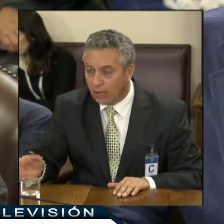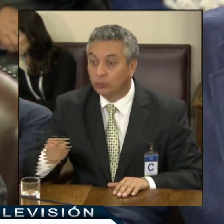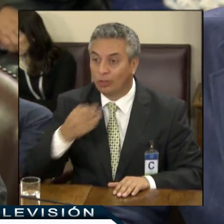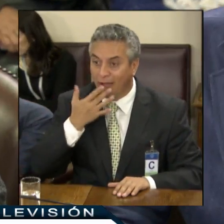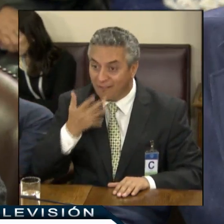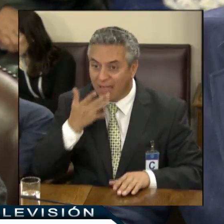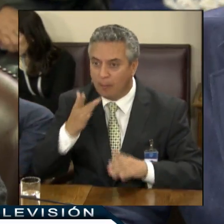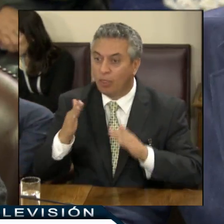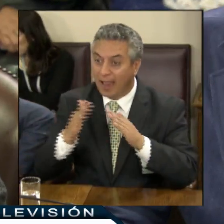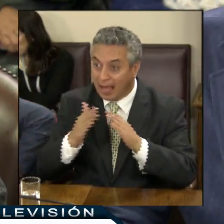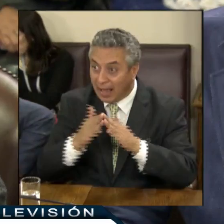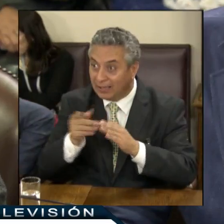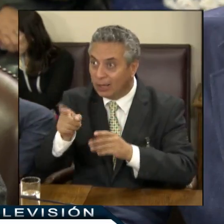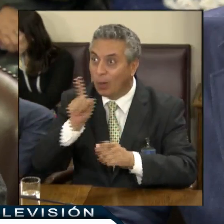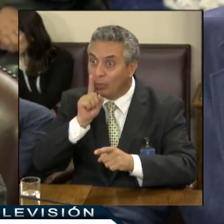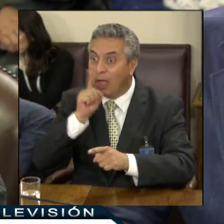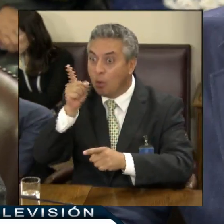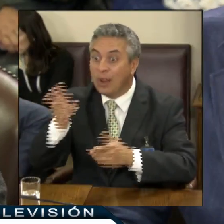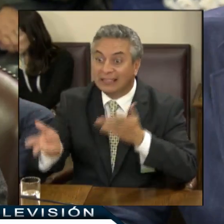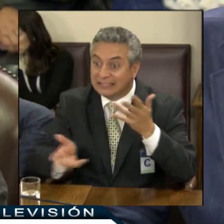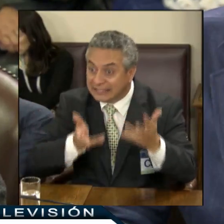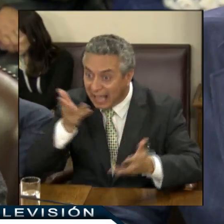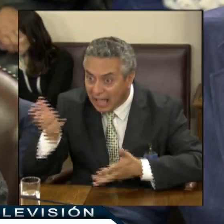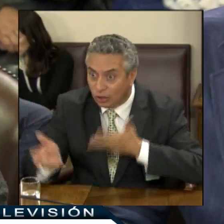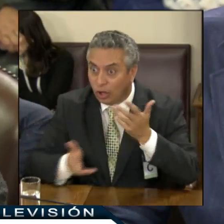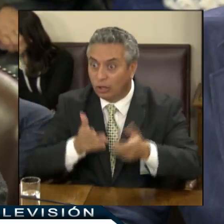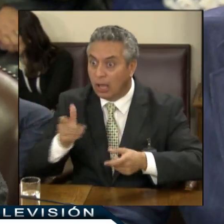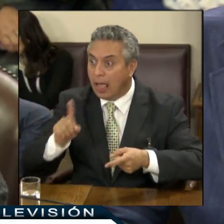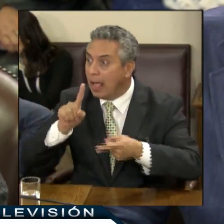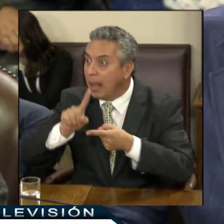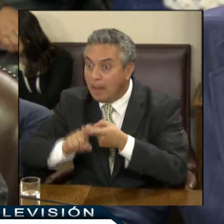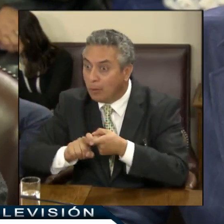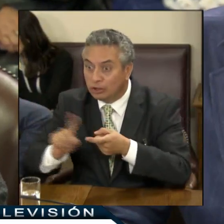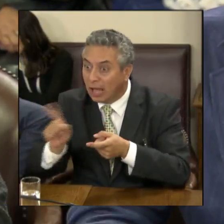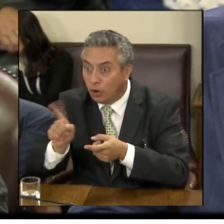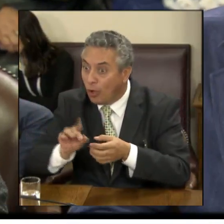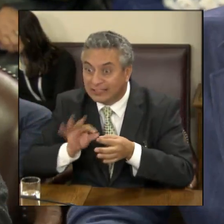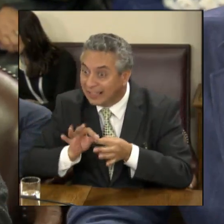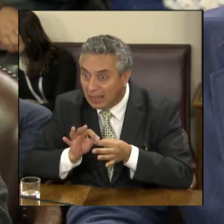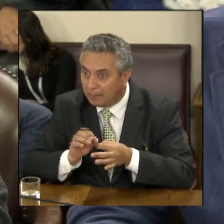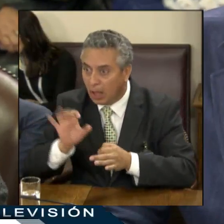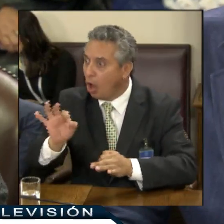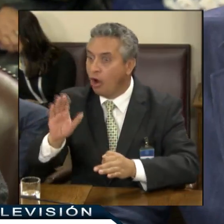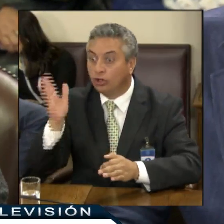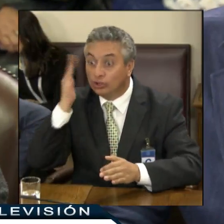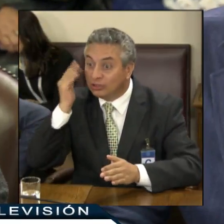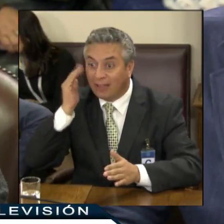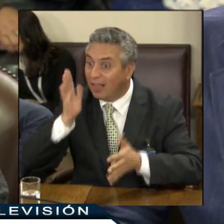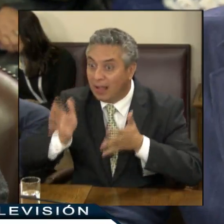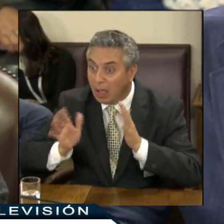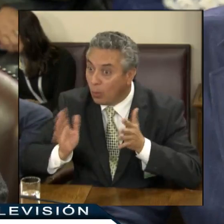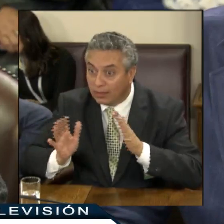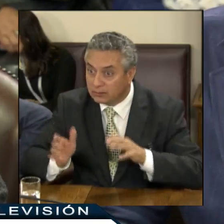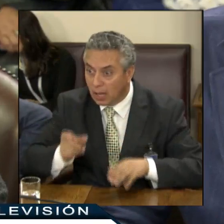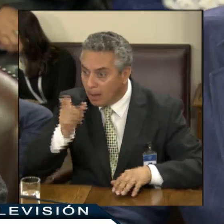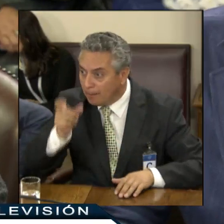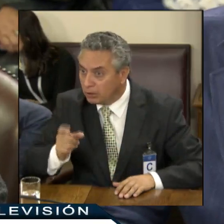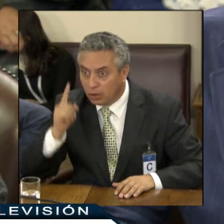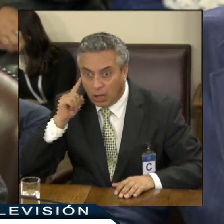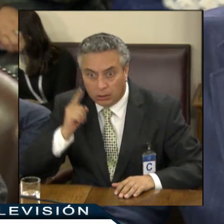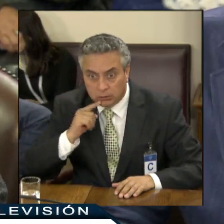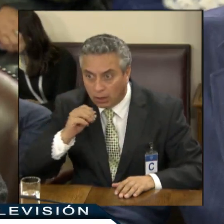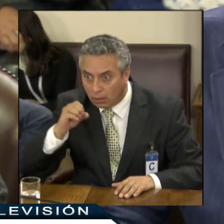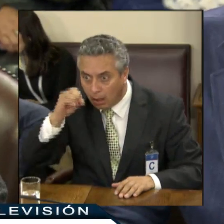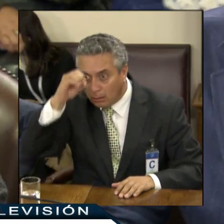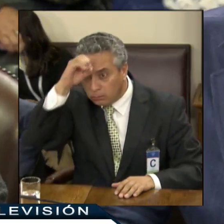casa que hay un incendio y que si la esposa no es intérprete o no maneja la lengua de seña la persona sorda